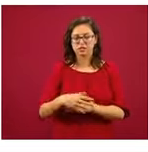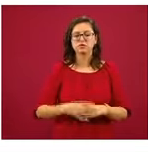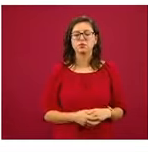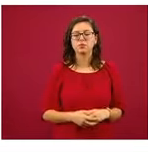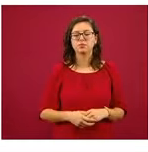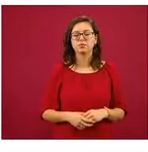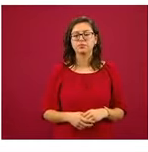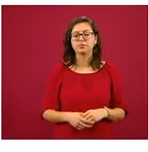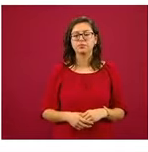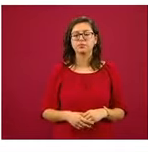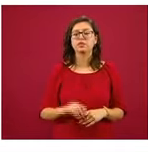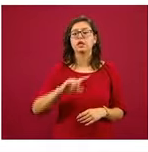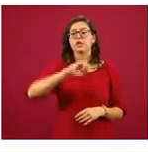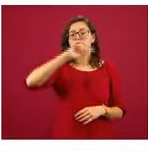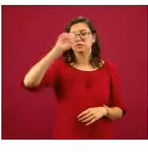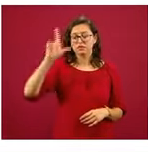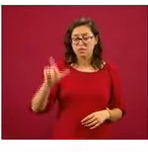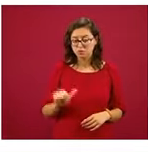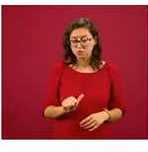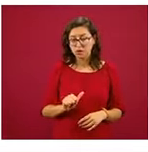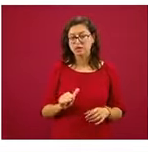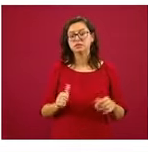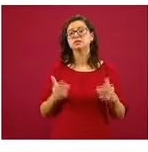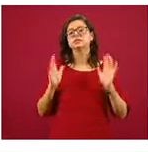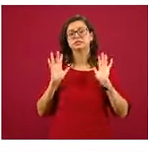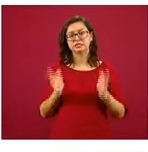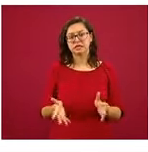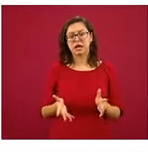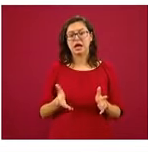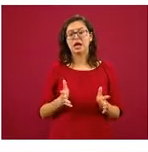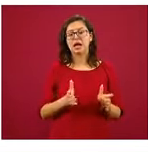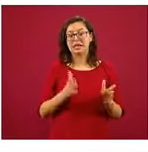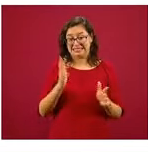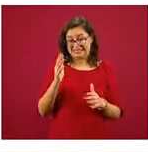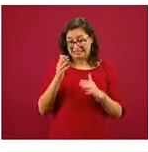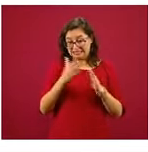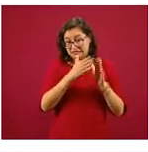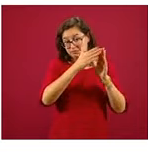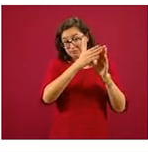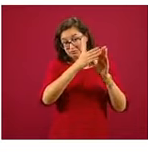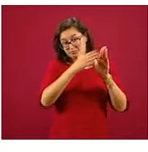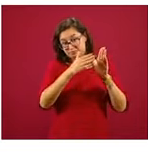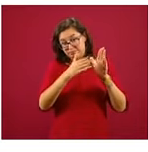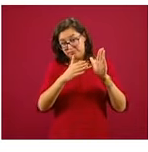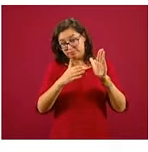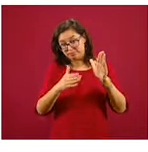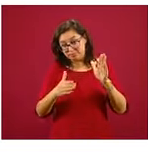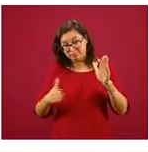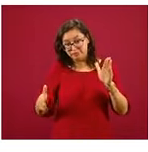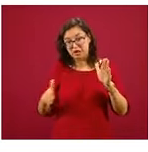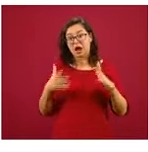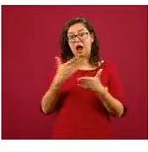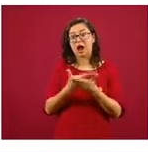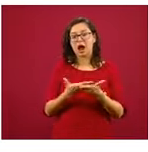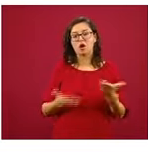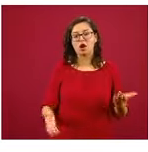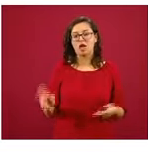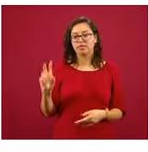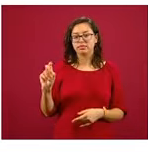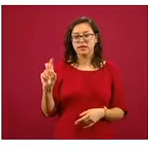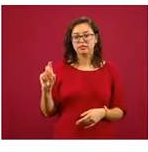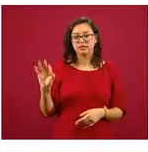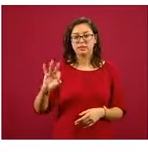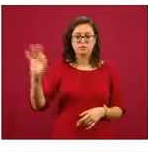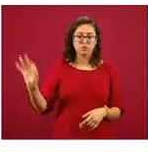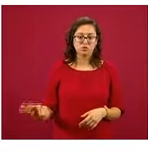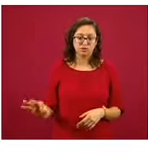Y de ahí este porcentaje de positividad, vemos también cómo a partir de esa semana ha ido disminuyendo hasta localizarse en la